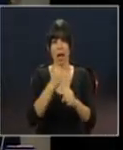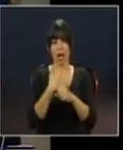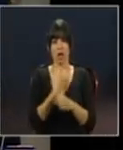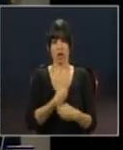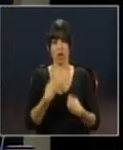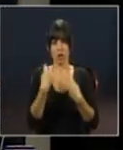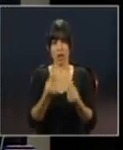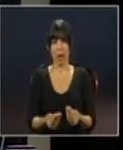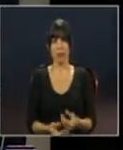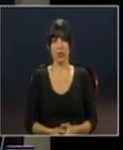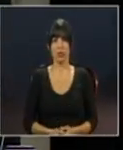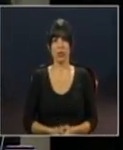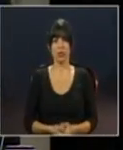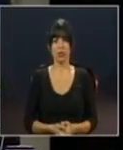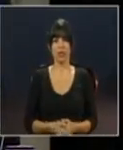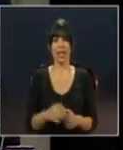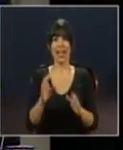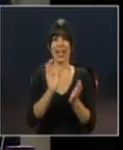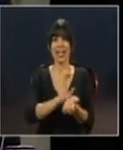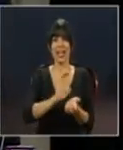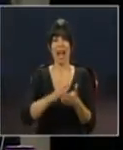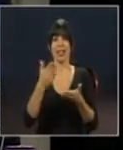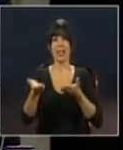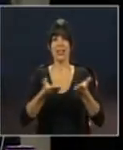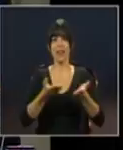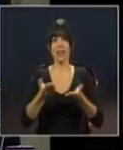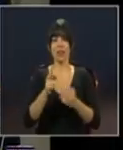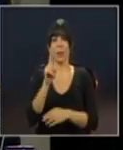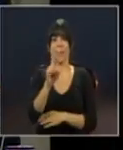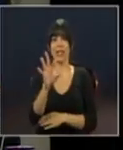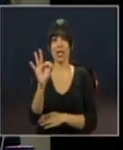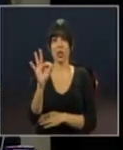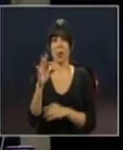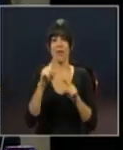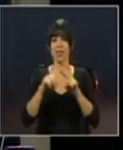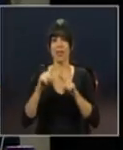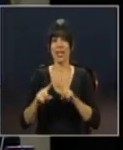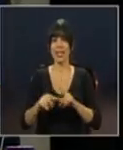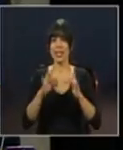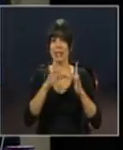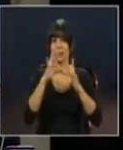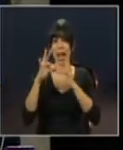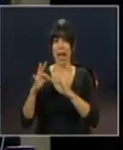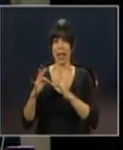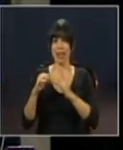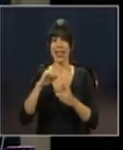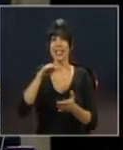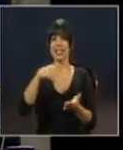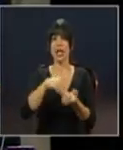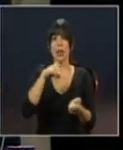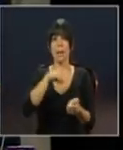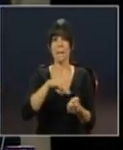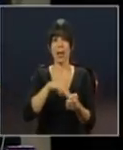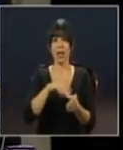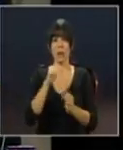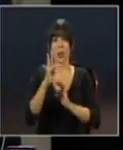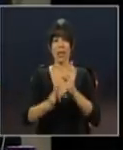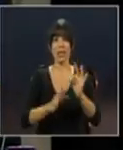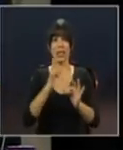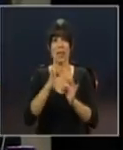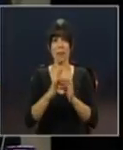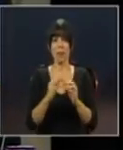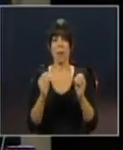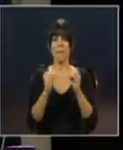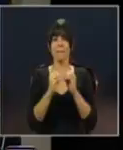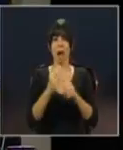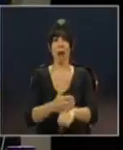auspiciamos. Esta clínica brinda ya servicios en 29 especialidades y es uno de los centros médicos de su tipo más